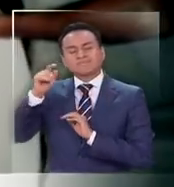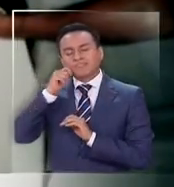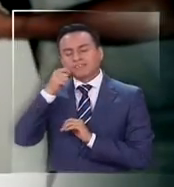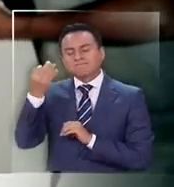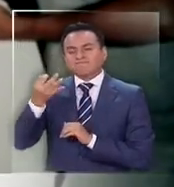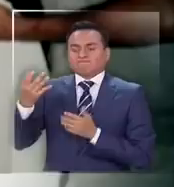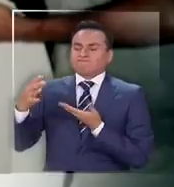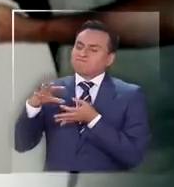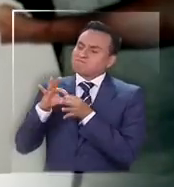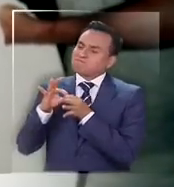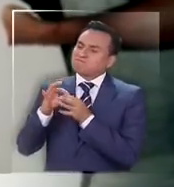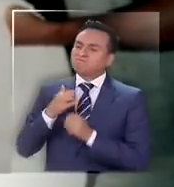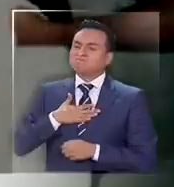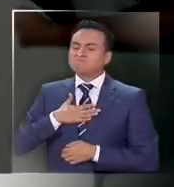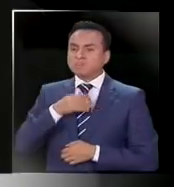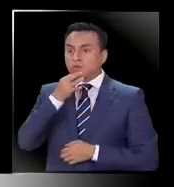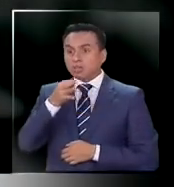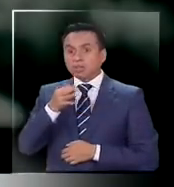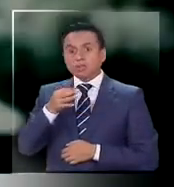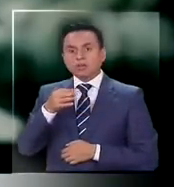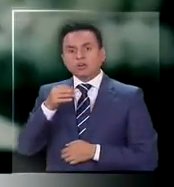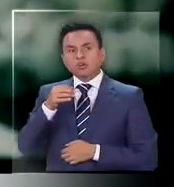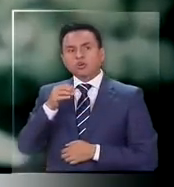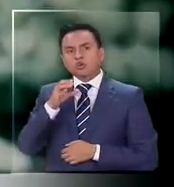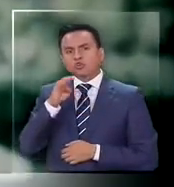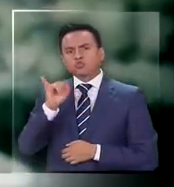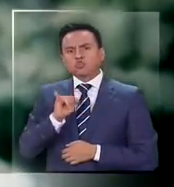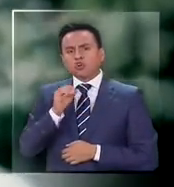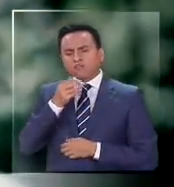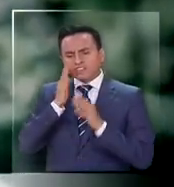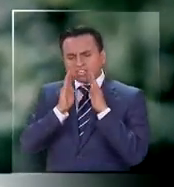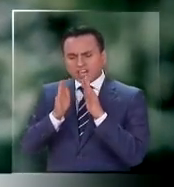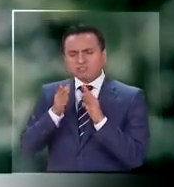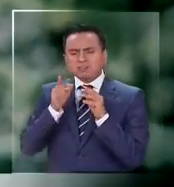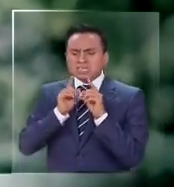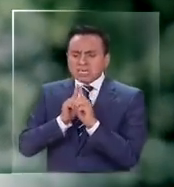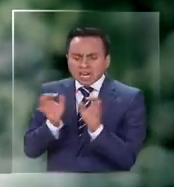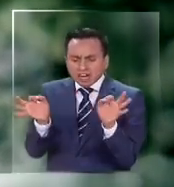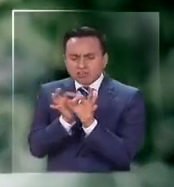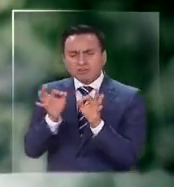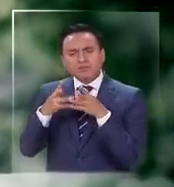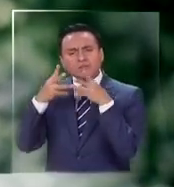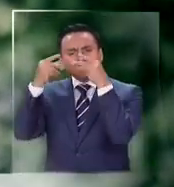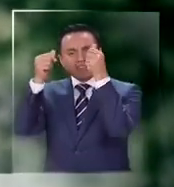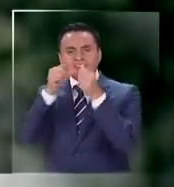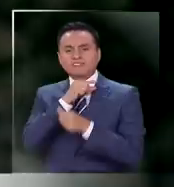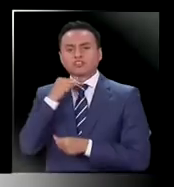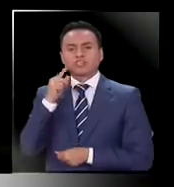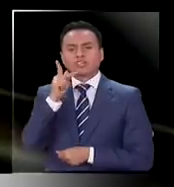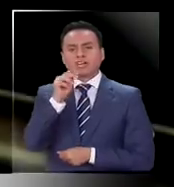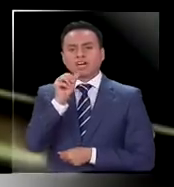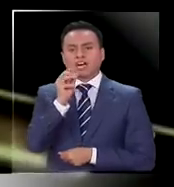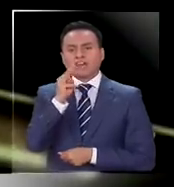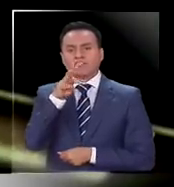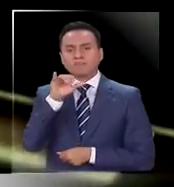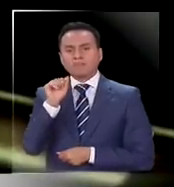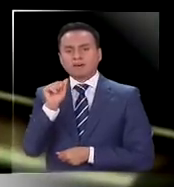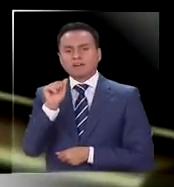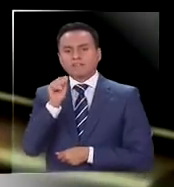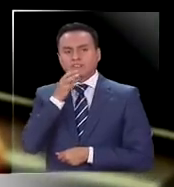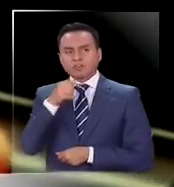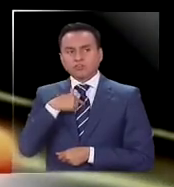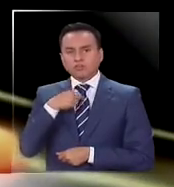tiempo, Cruz también es confesado y guiado espiritualmente por el sacerdote Caradima. Yo, que